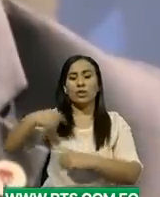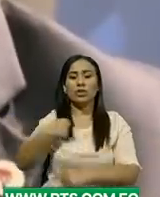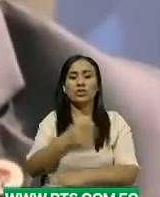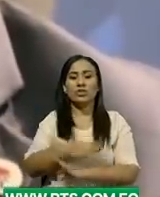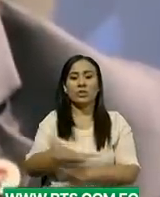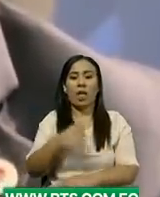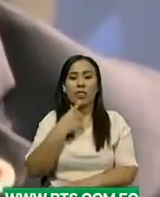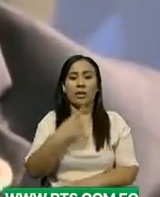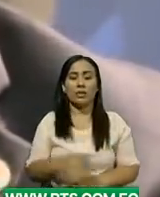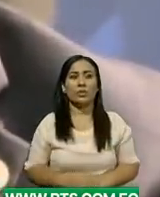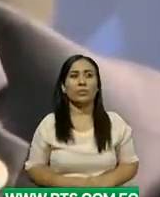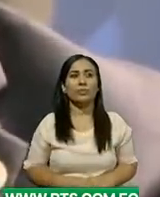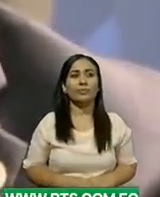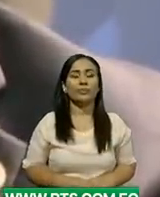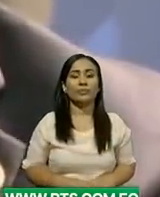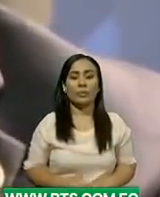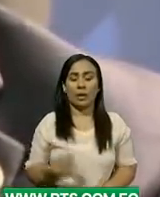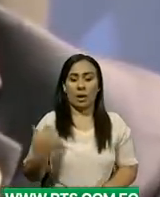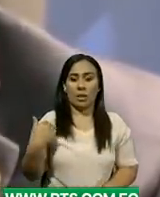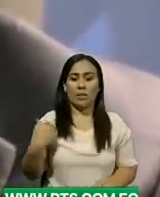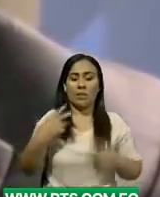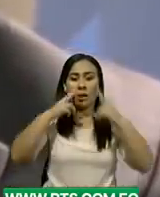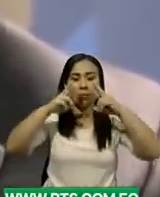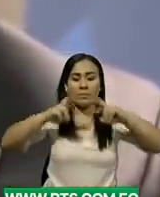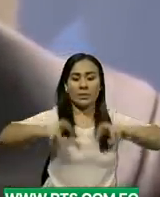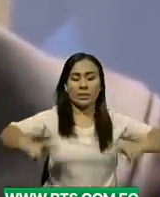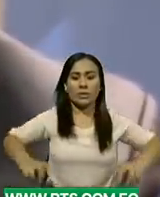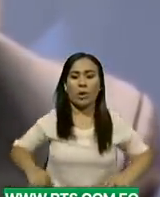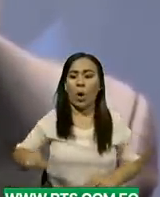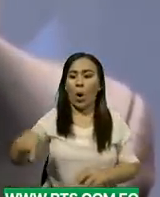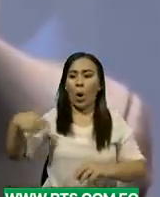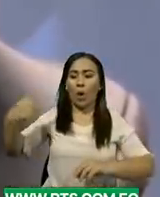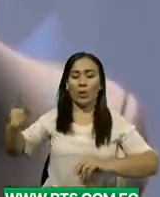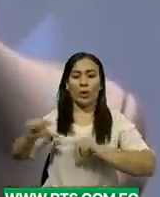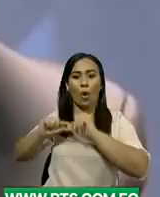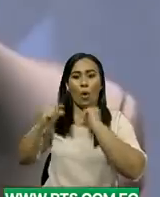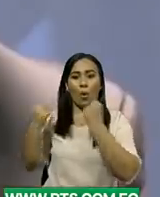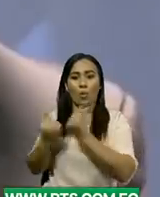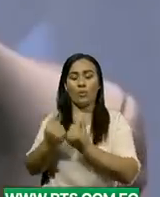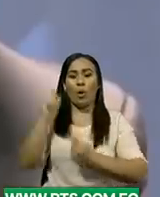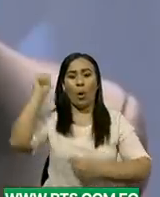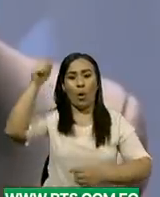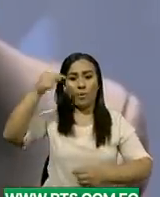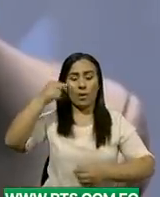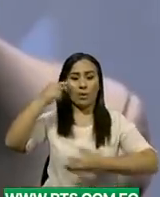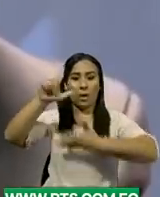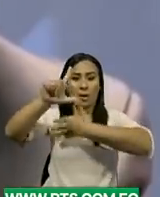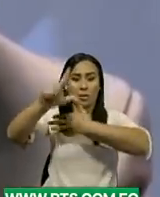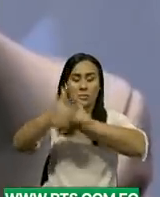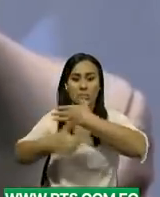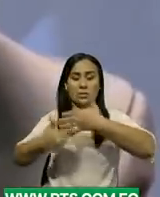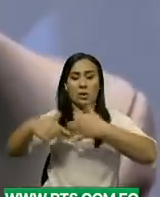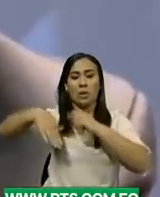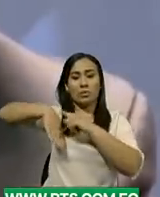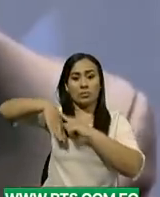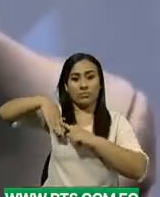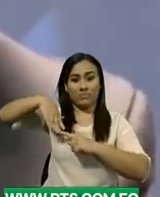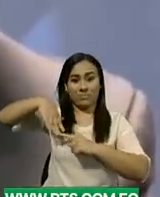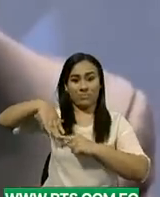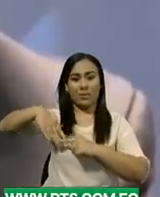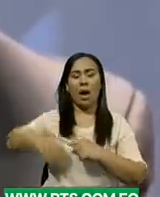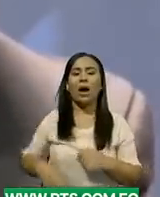manifestado además que tenemos investigación de que otros gobiernos de América Latina, de América de Sudamérica, están